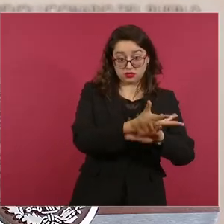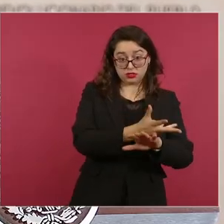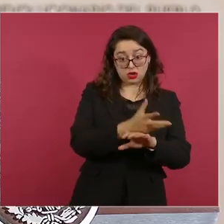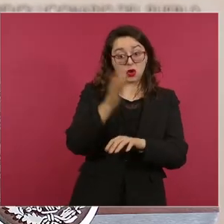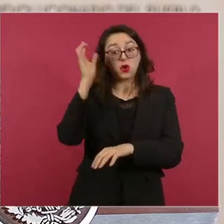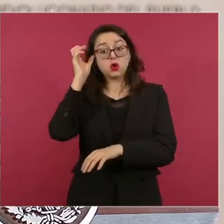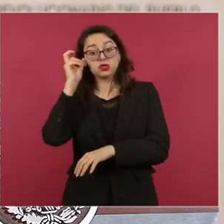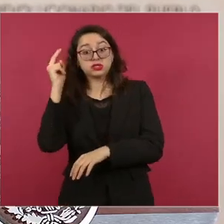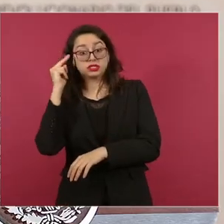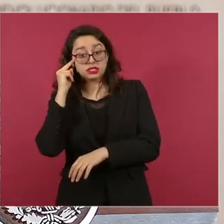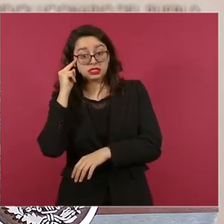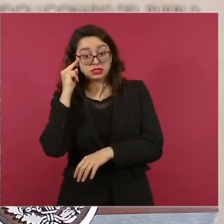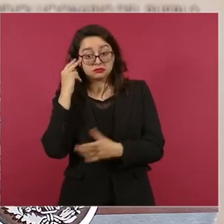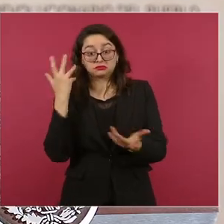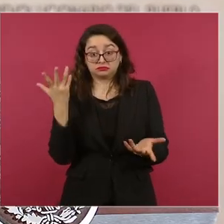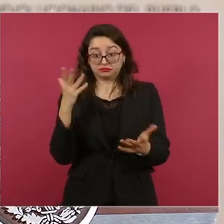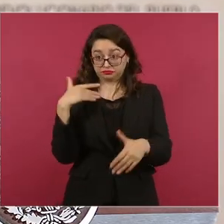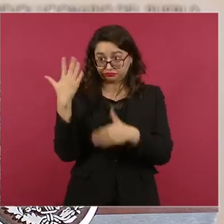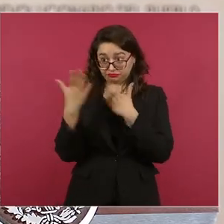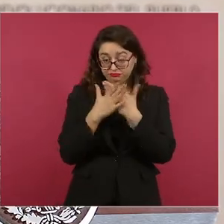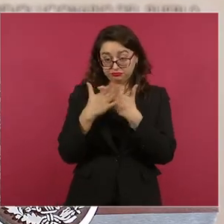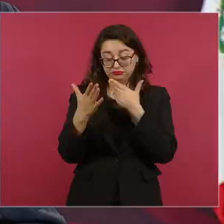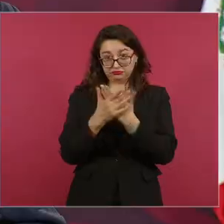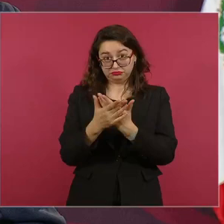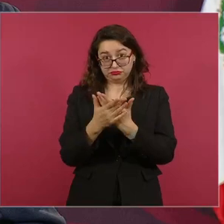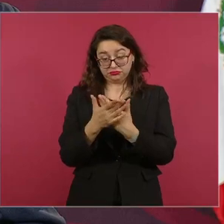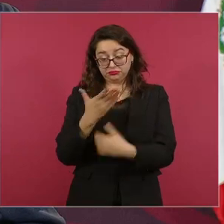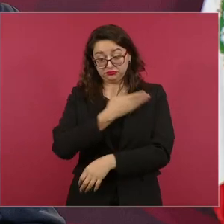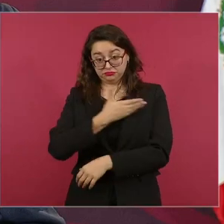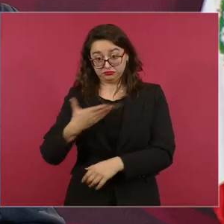ahora que van a estar juntos,